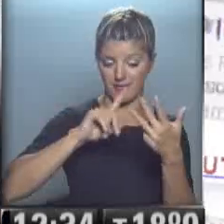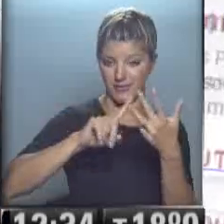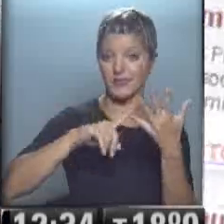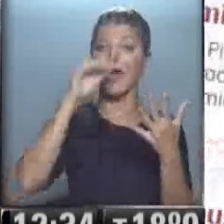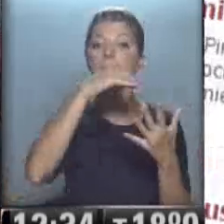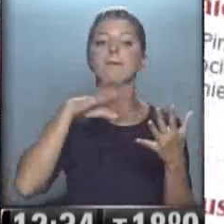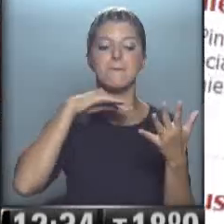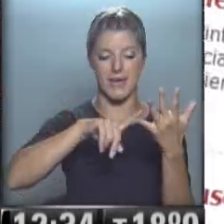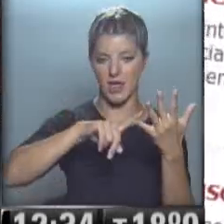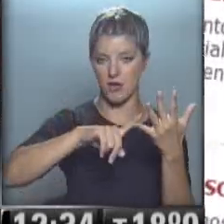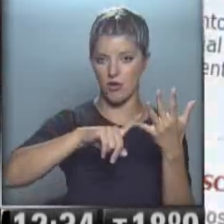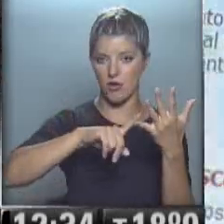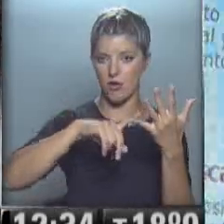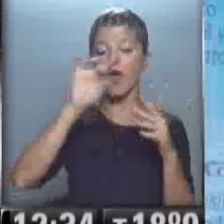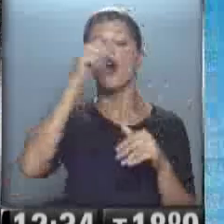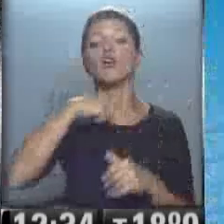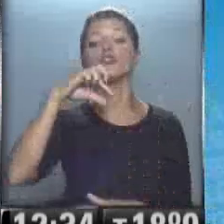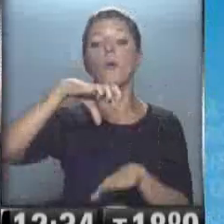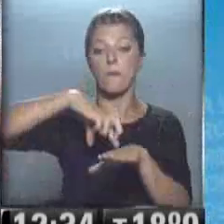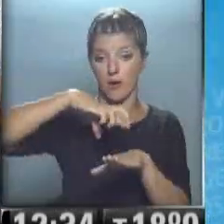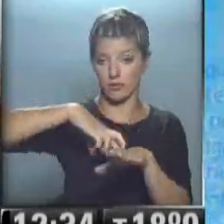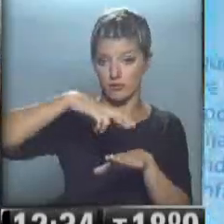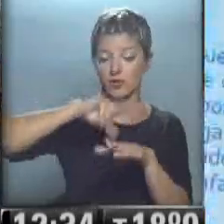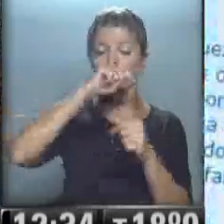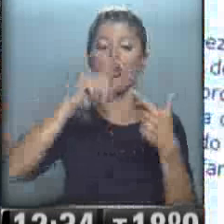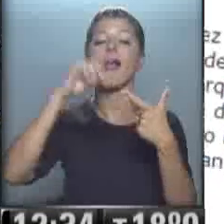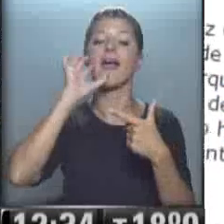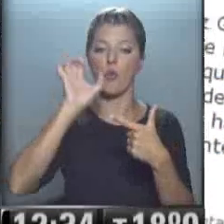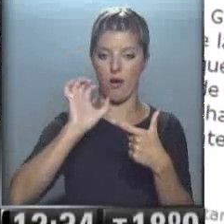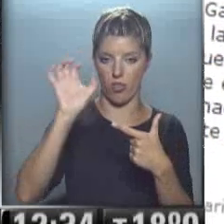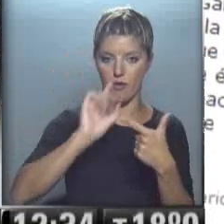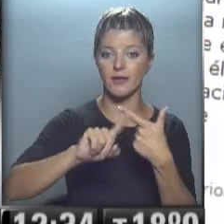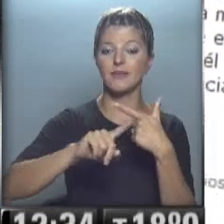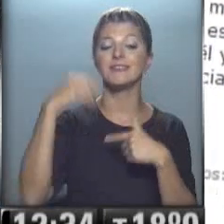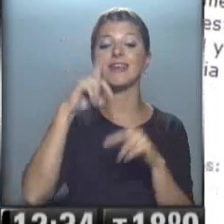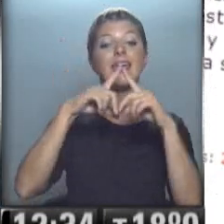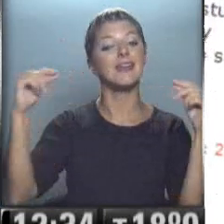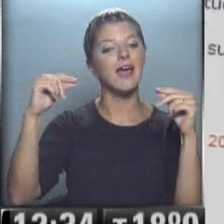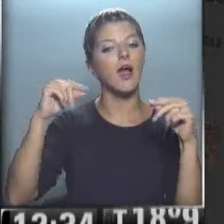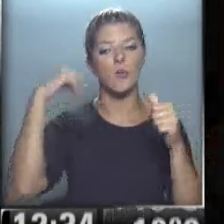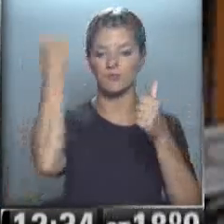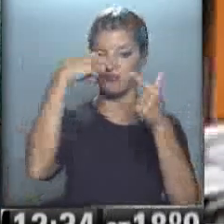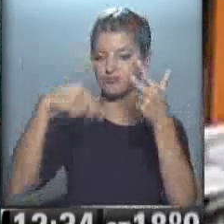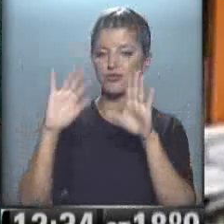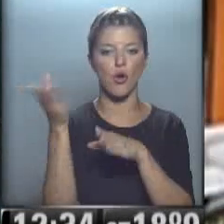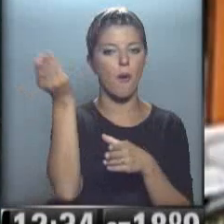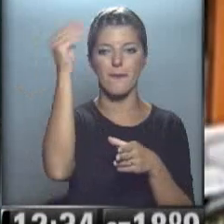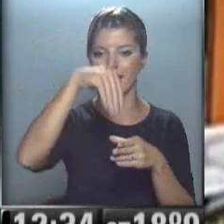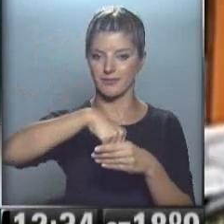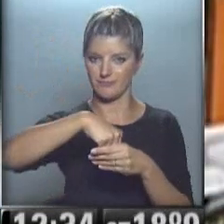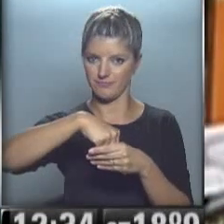México nuevo día de Puerto Rico el comercio de Ecuador y la prensa de Nicaragua entre otros el